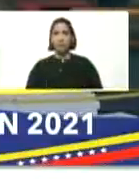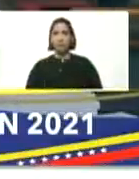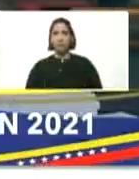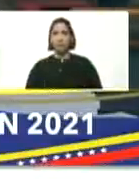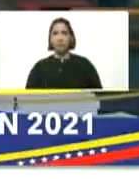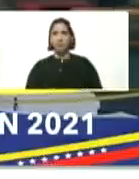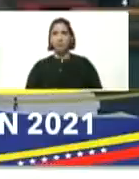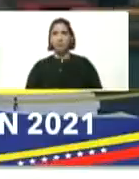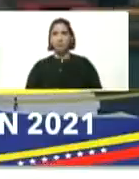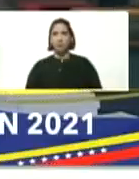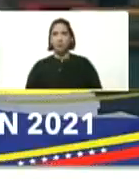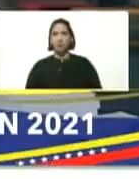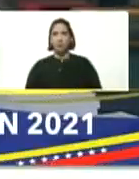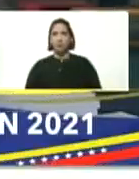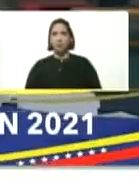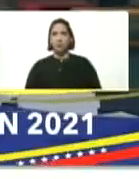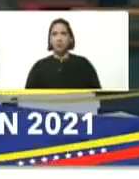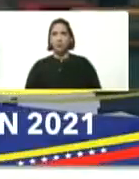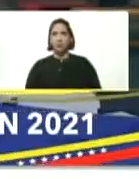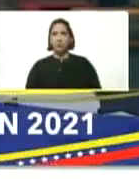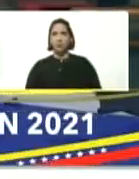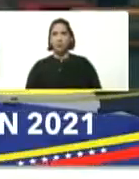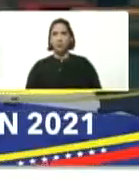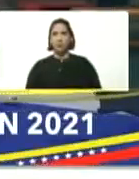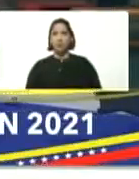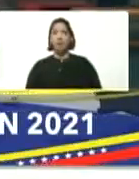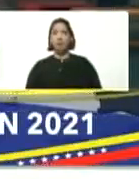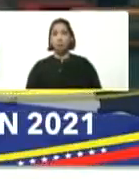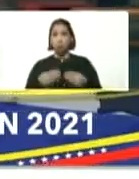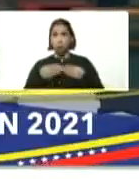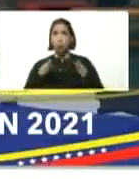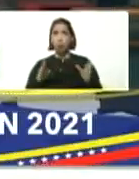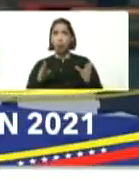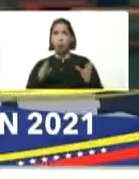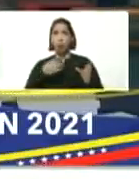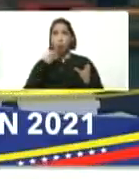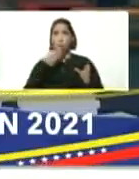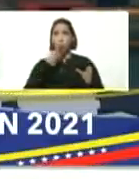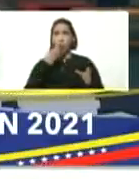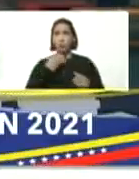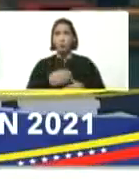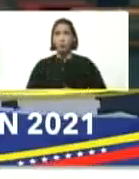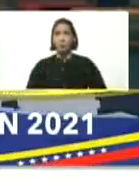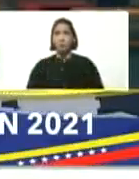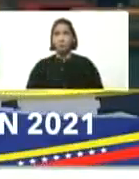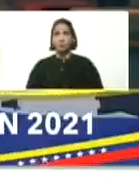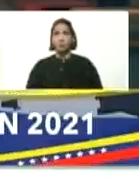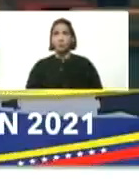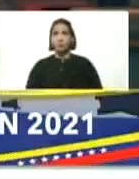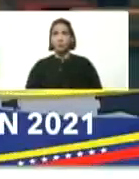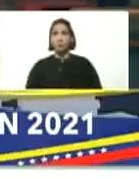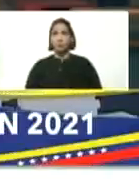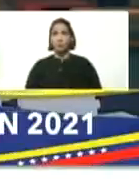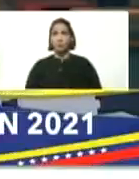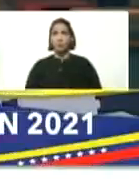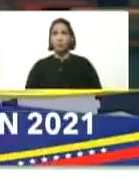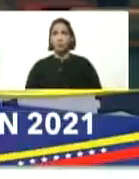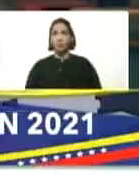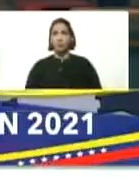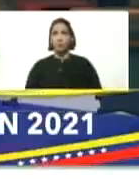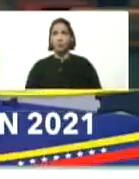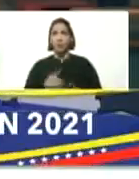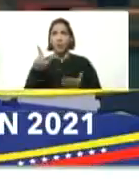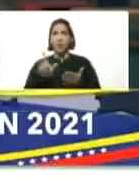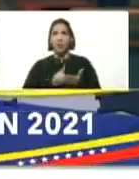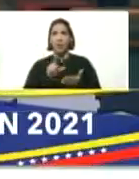punzantes, ¿no? Me llegó desde el público, por allá un joven me señaló un libro,